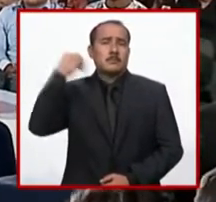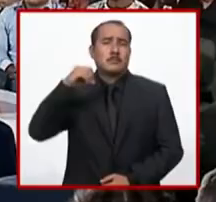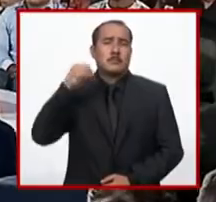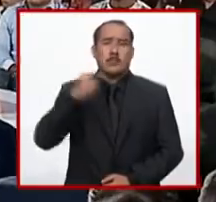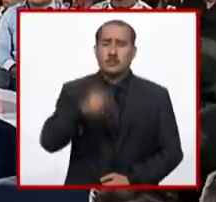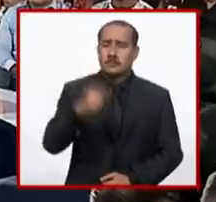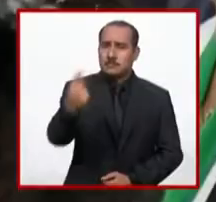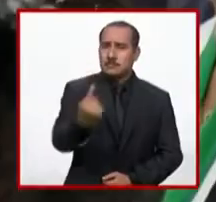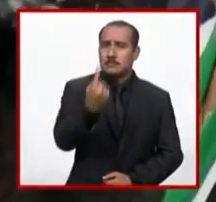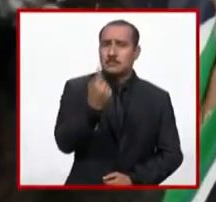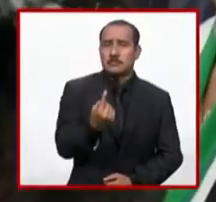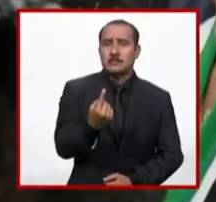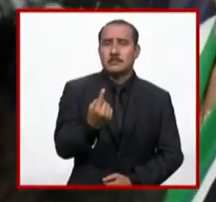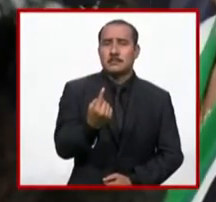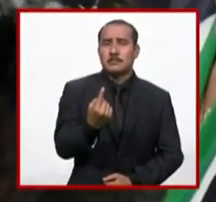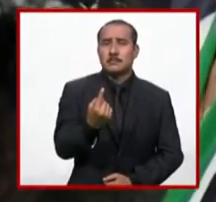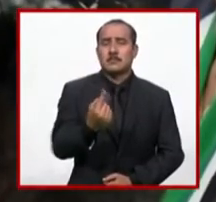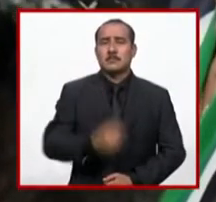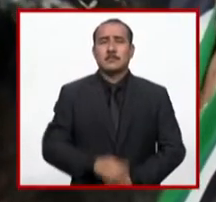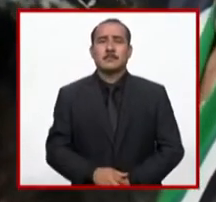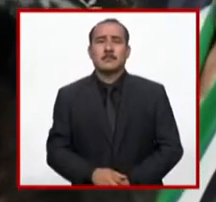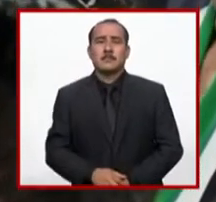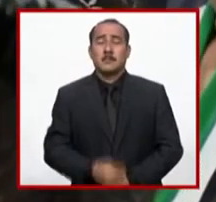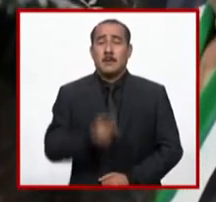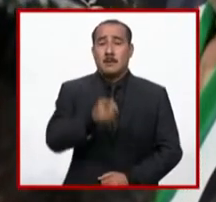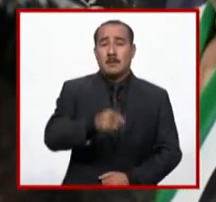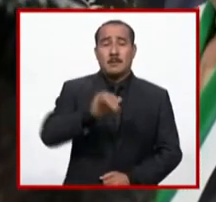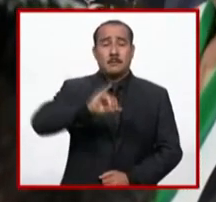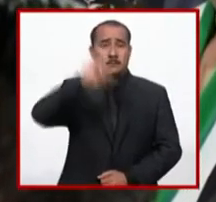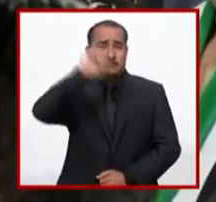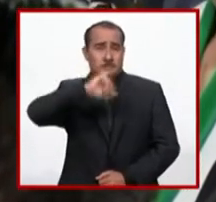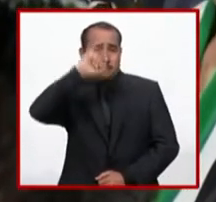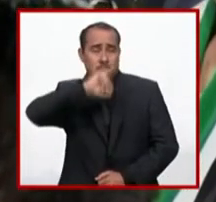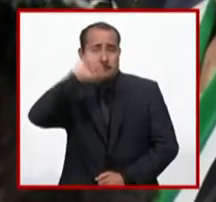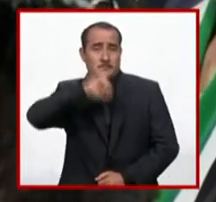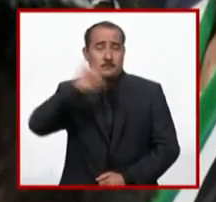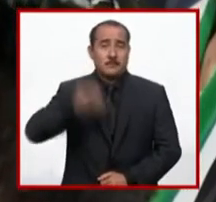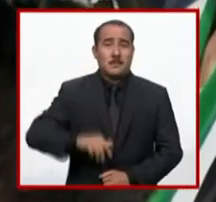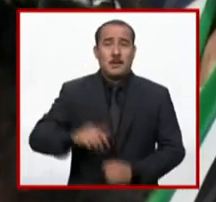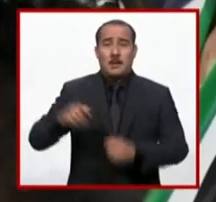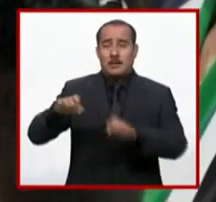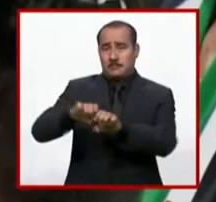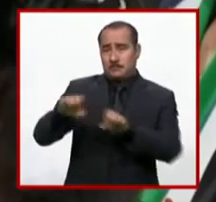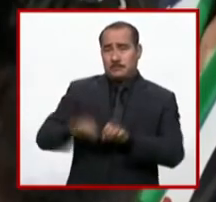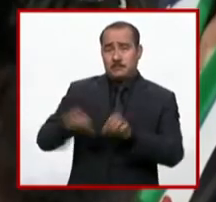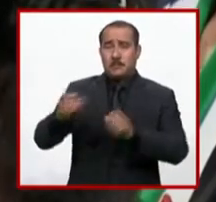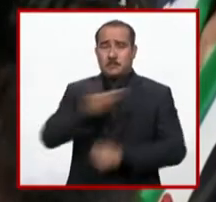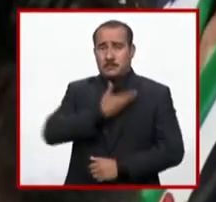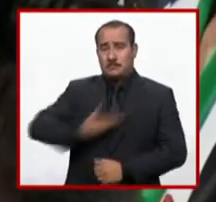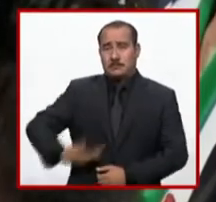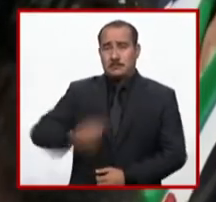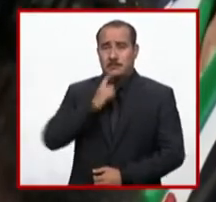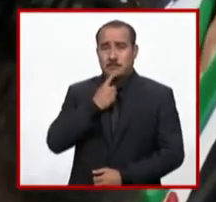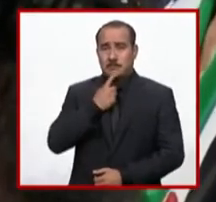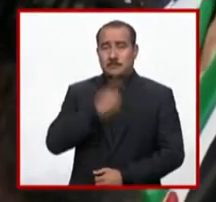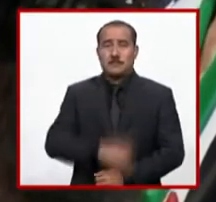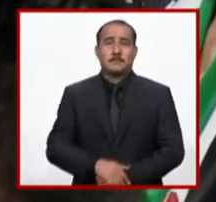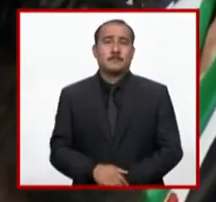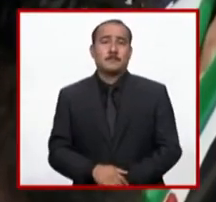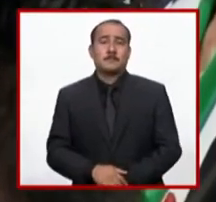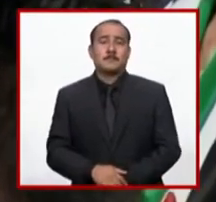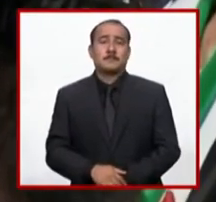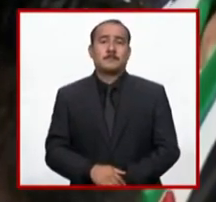esté la jefa del gabinete presente en Oaxaca, que